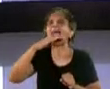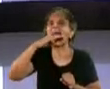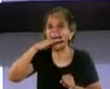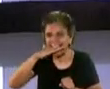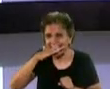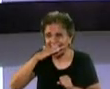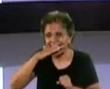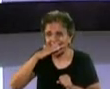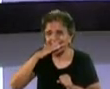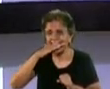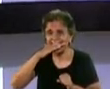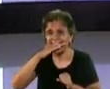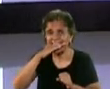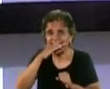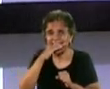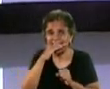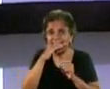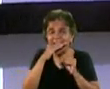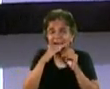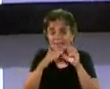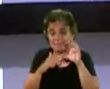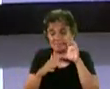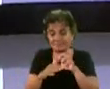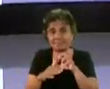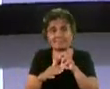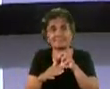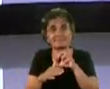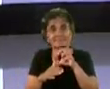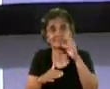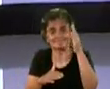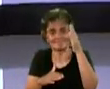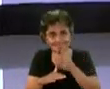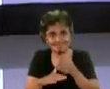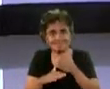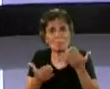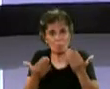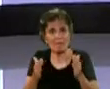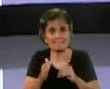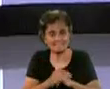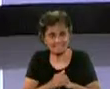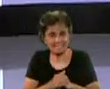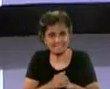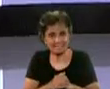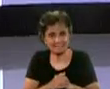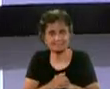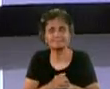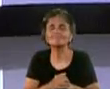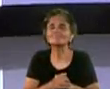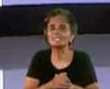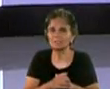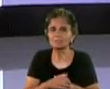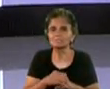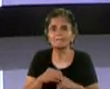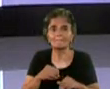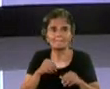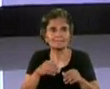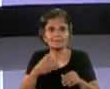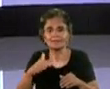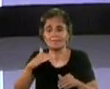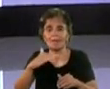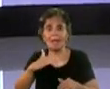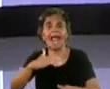llegar a romper hasta miembros del que quiera ayudarle con la boca famosa que se va a tragar la lengua. Número uno, no hay que hacer